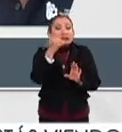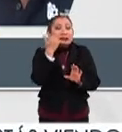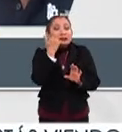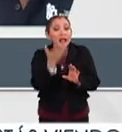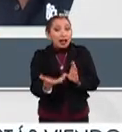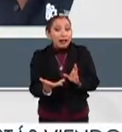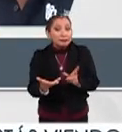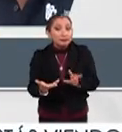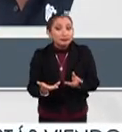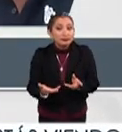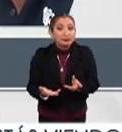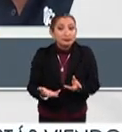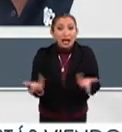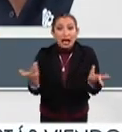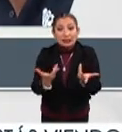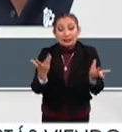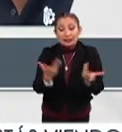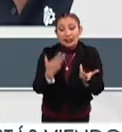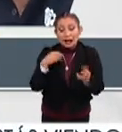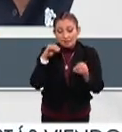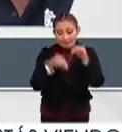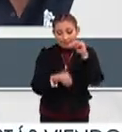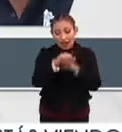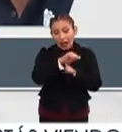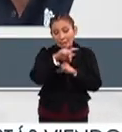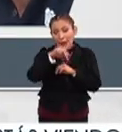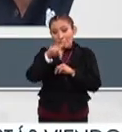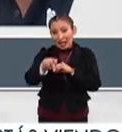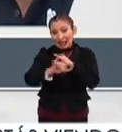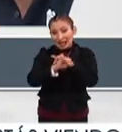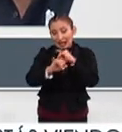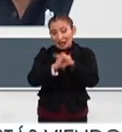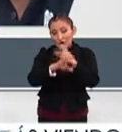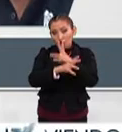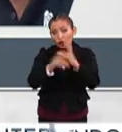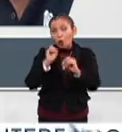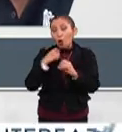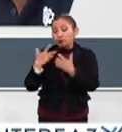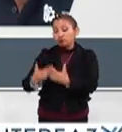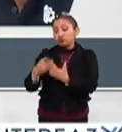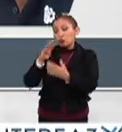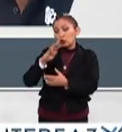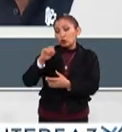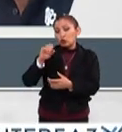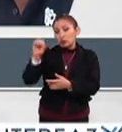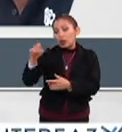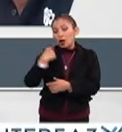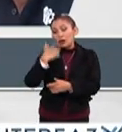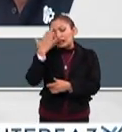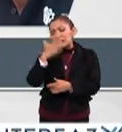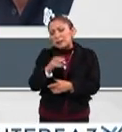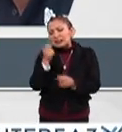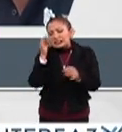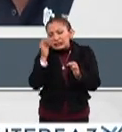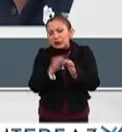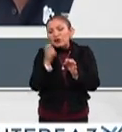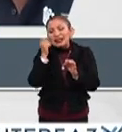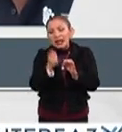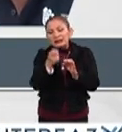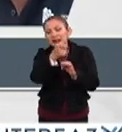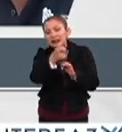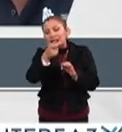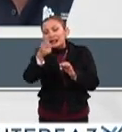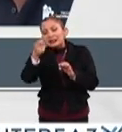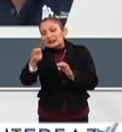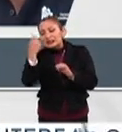quiere hacer aplicaciones para la Internet de las cosas o para la industria 4.0, que sepa exactamente qué es